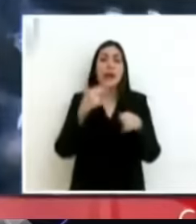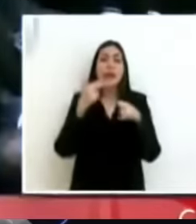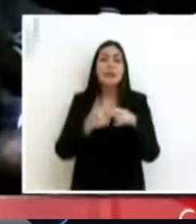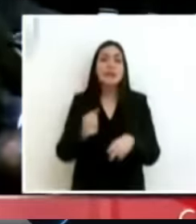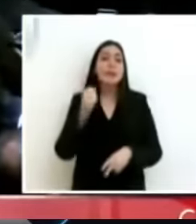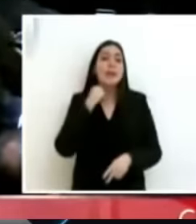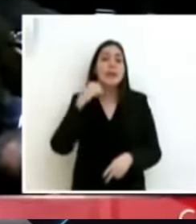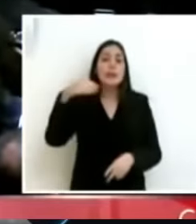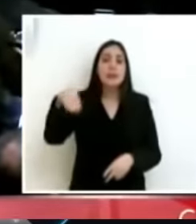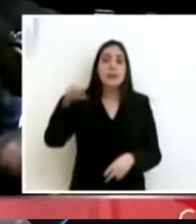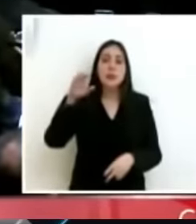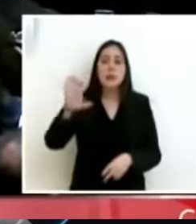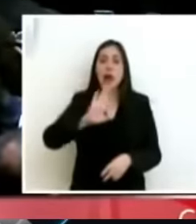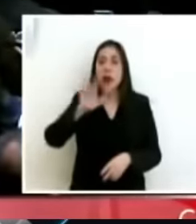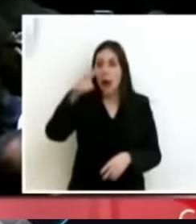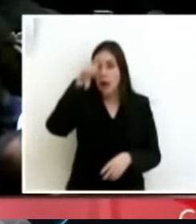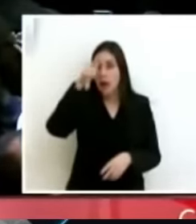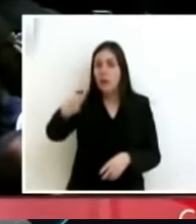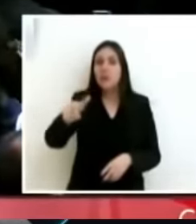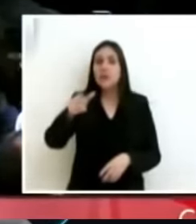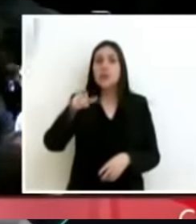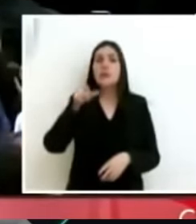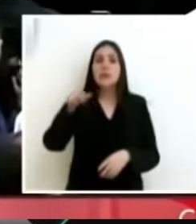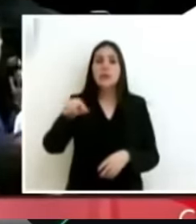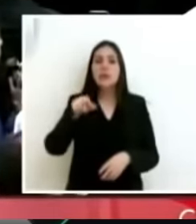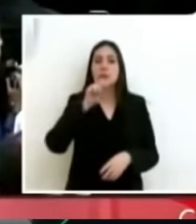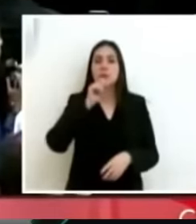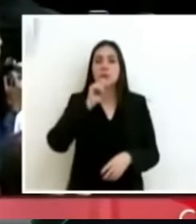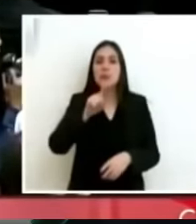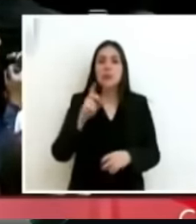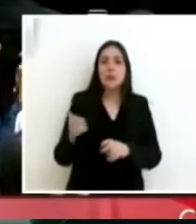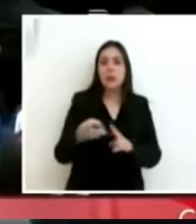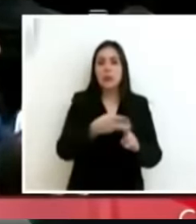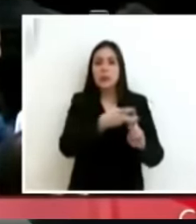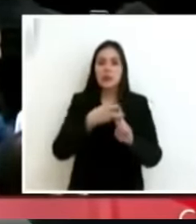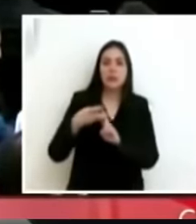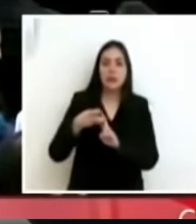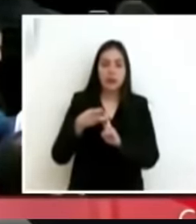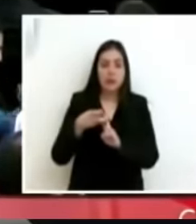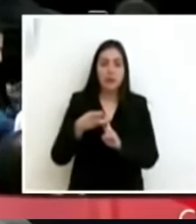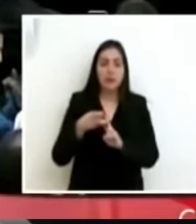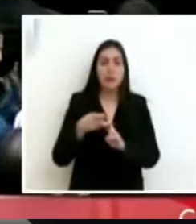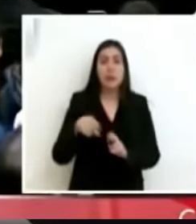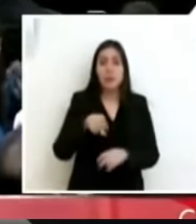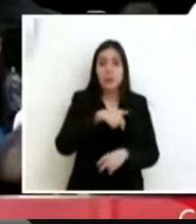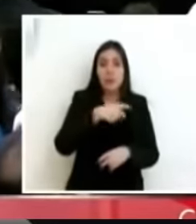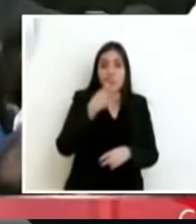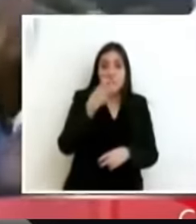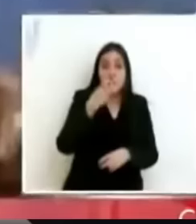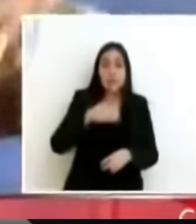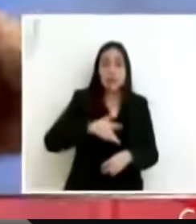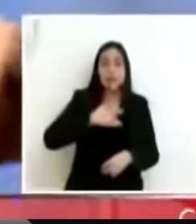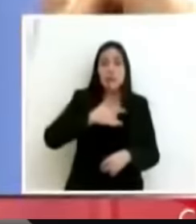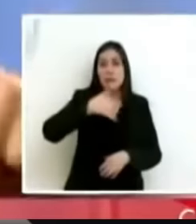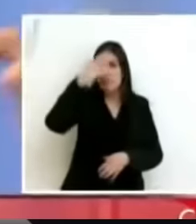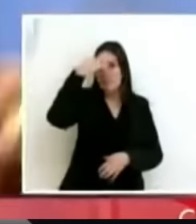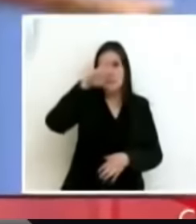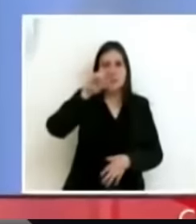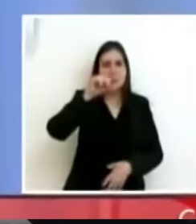Movimiento Ciudadano que tienen secuestrados. No extraña, porque ustedes son